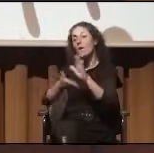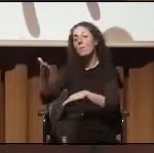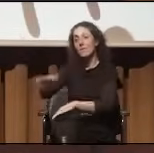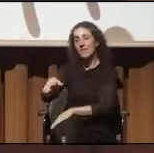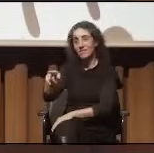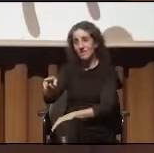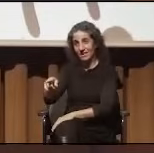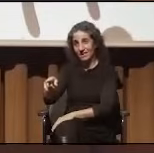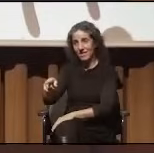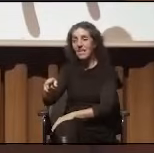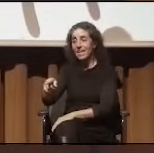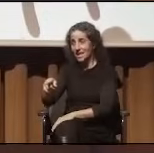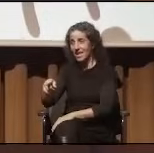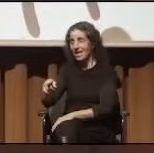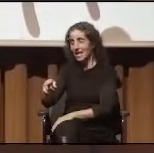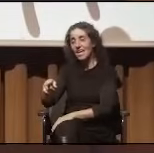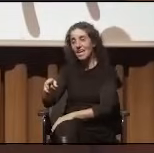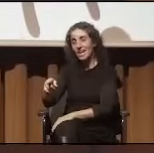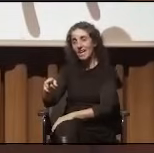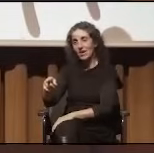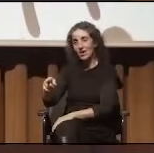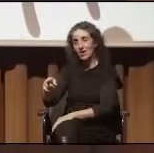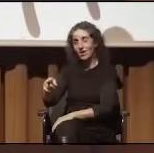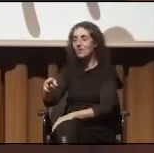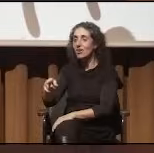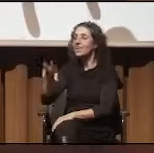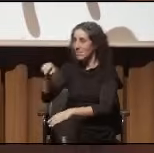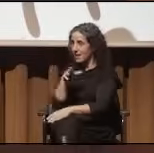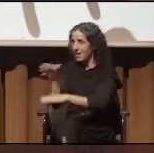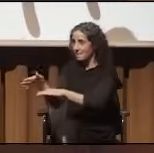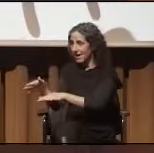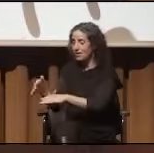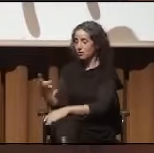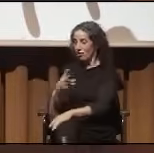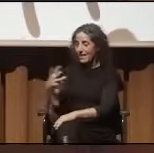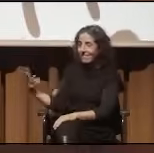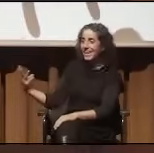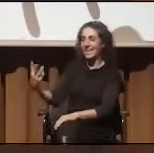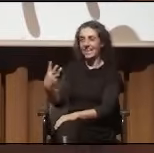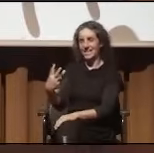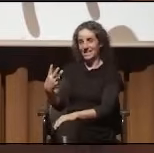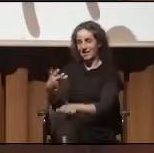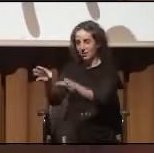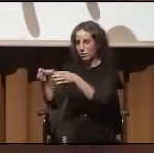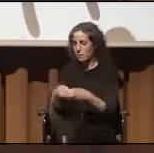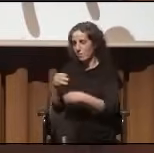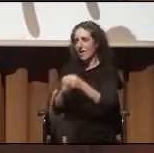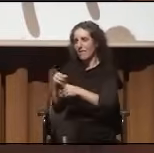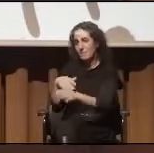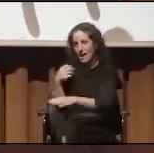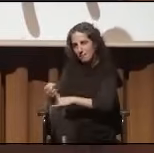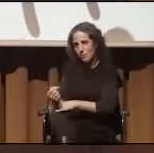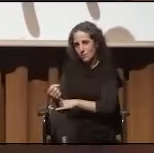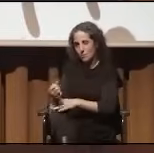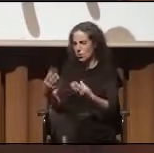y yo estaba con él. Hicimos un trípode. Entonces, hay mucho soporte. Entonces, yo trabajaba con los hijos, con los